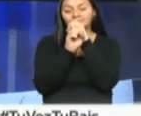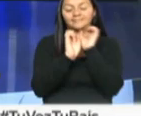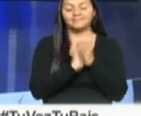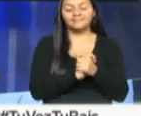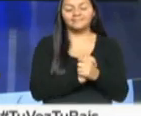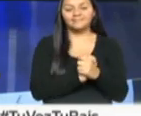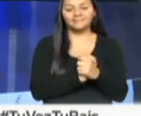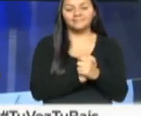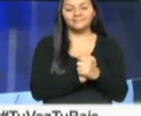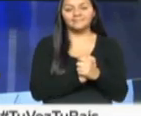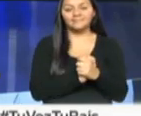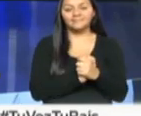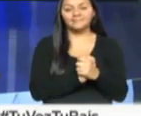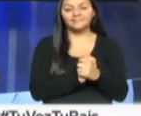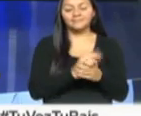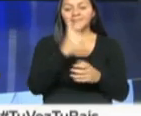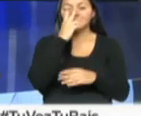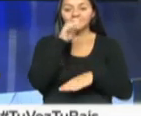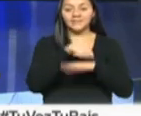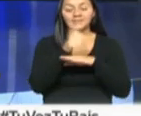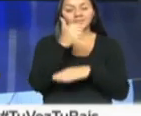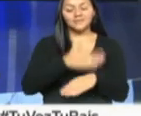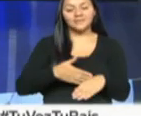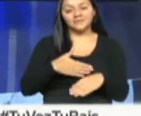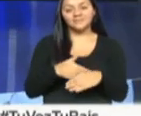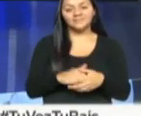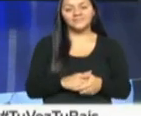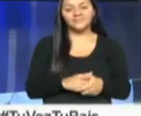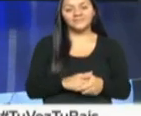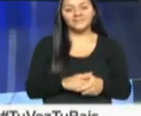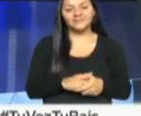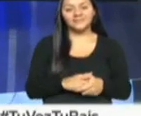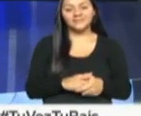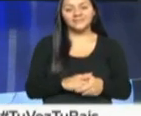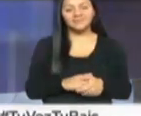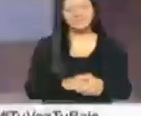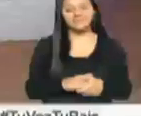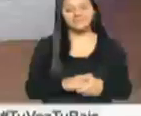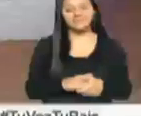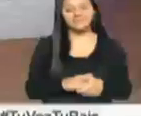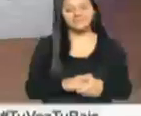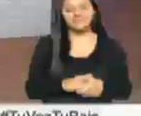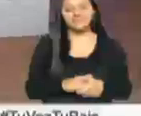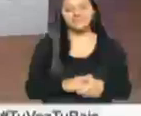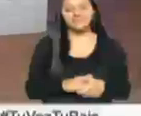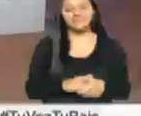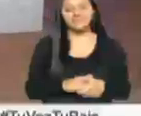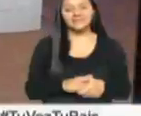19 horas. Buenas tardes y buen provecho y buen fin de semana.